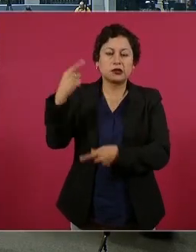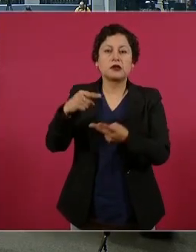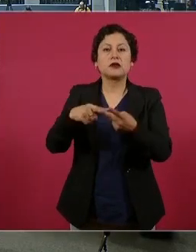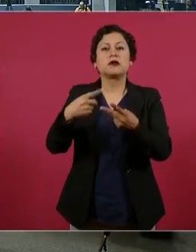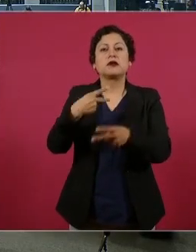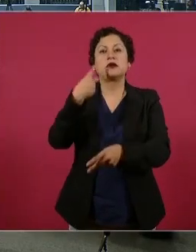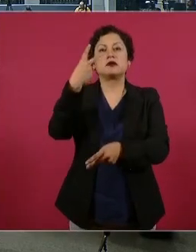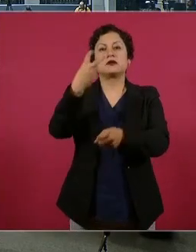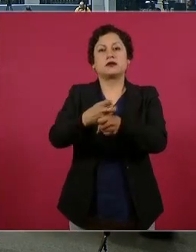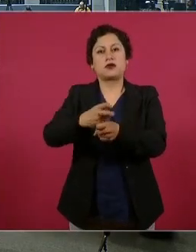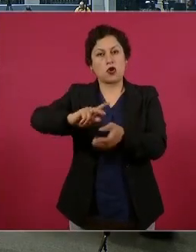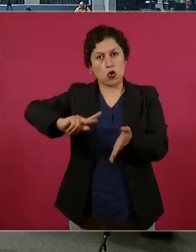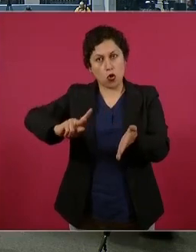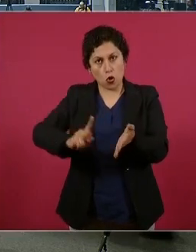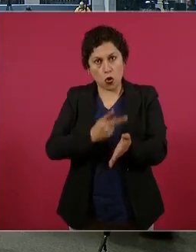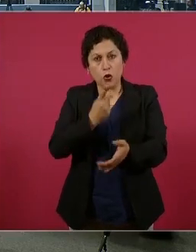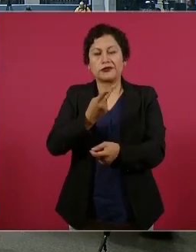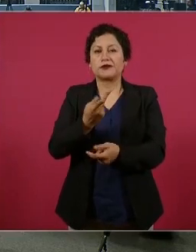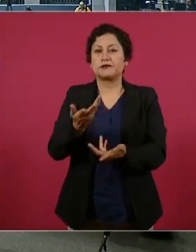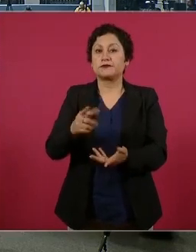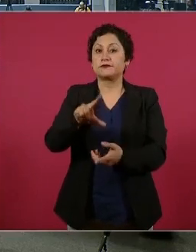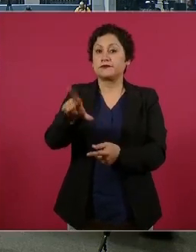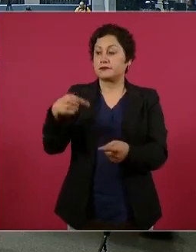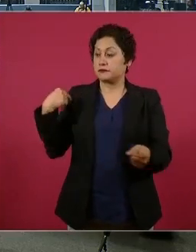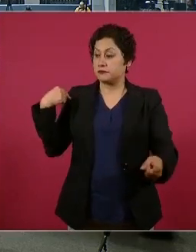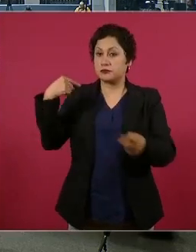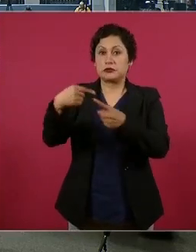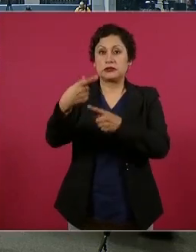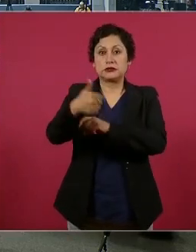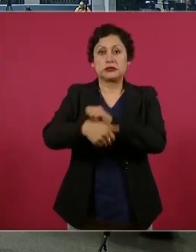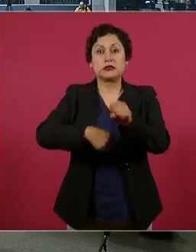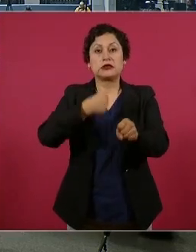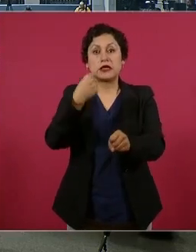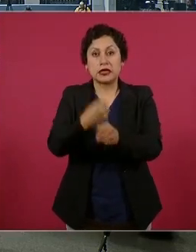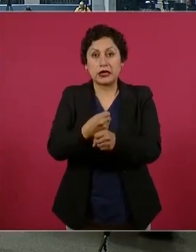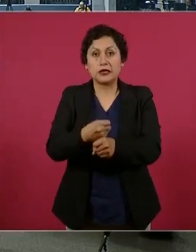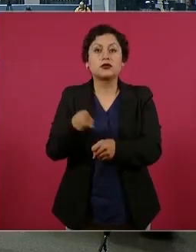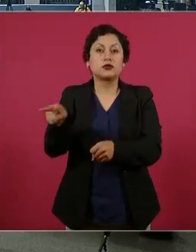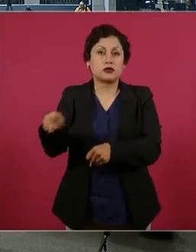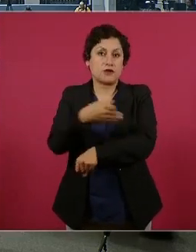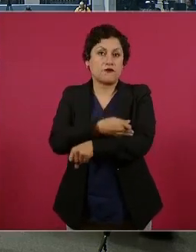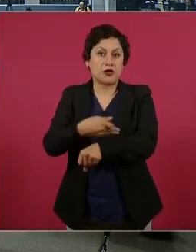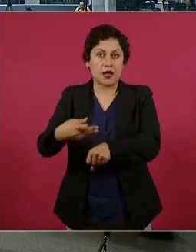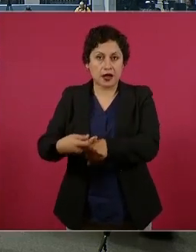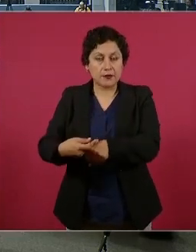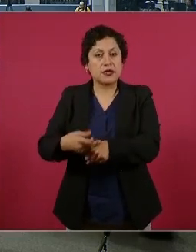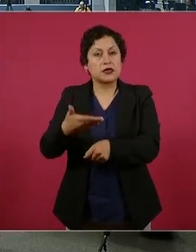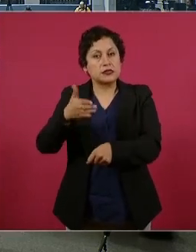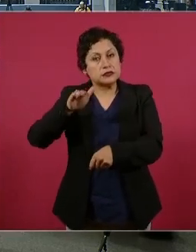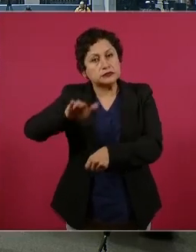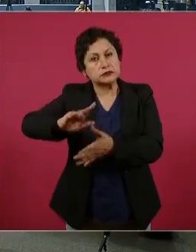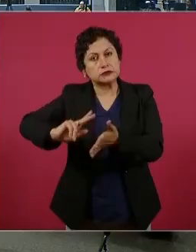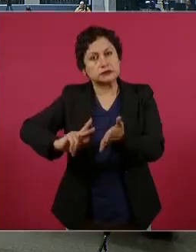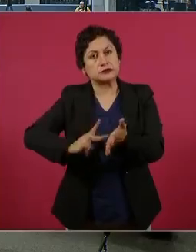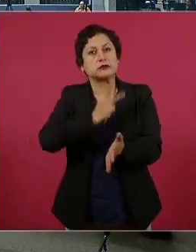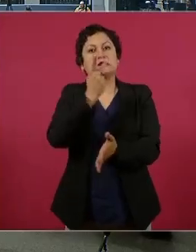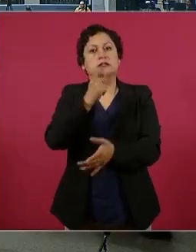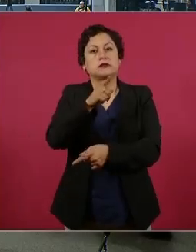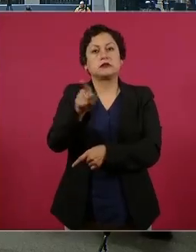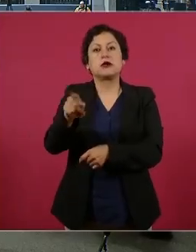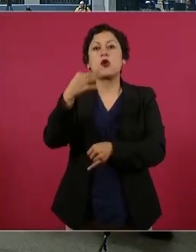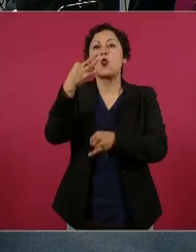otra vez después de más o menos, yo creo unos 7 años, señor presidente, en el amparo, en la última instancia, pues les